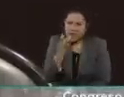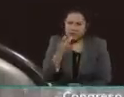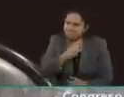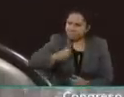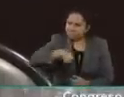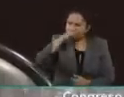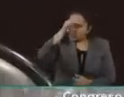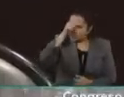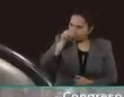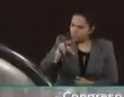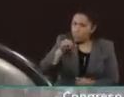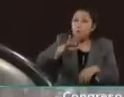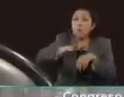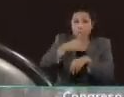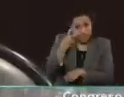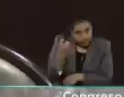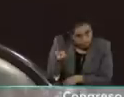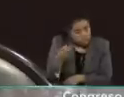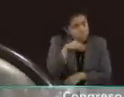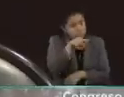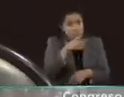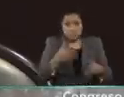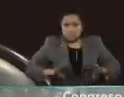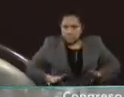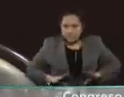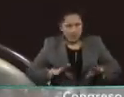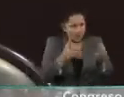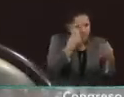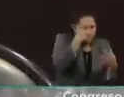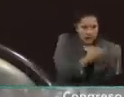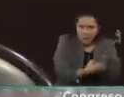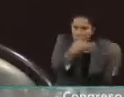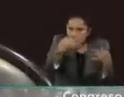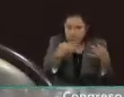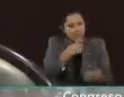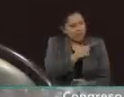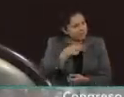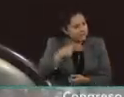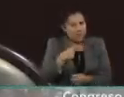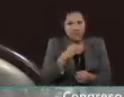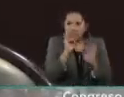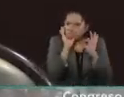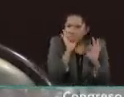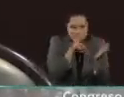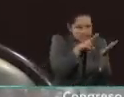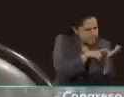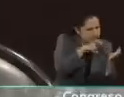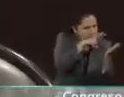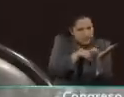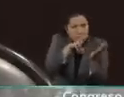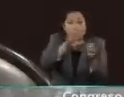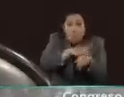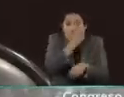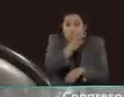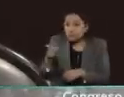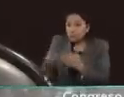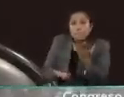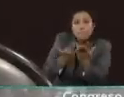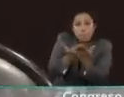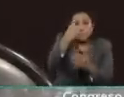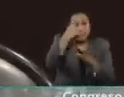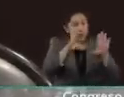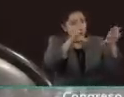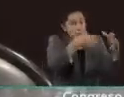sistema de justicia y rechazamos la propuesta de reforma al Poder Judicial que consideramos incompleta. Fíjense